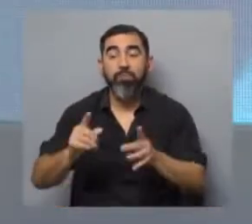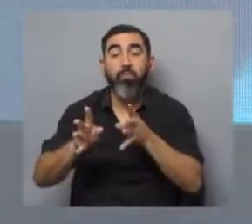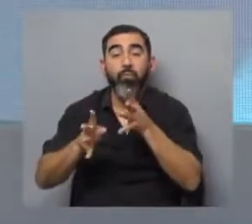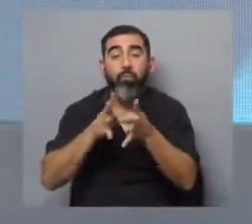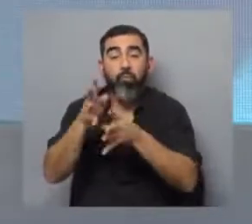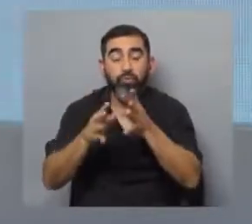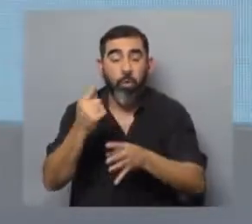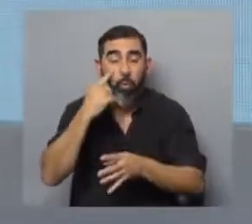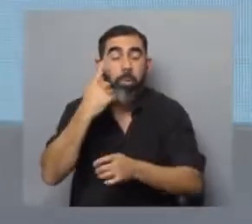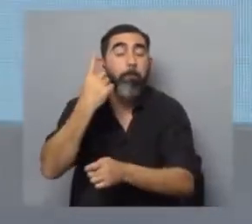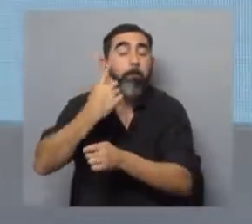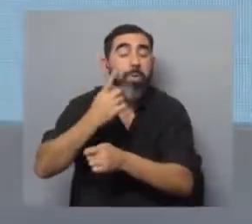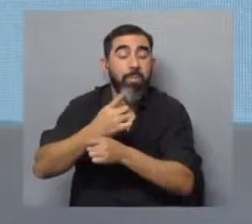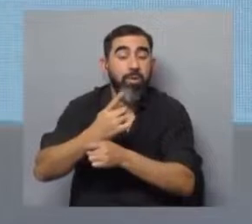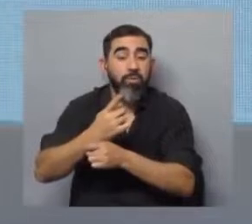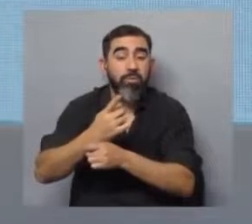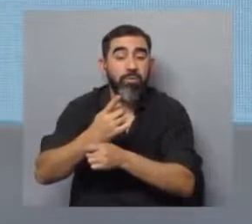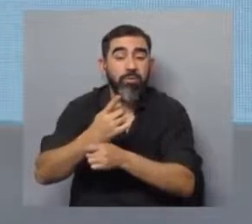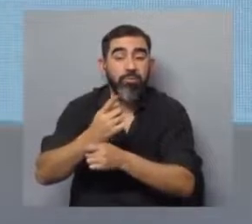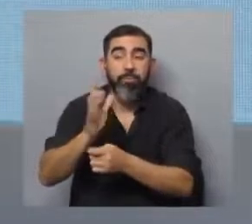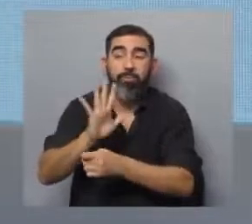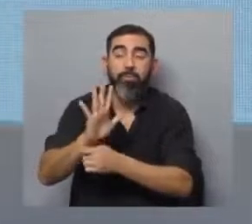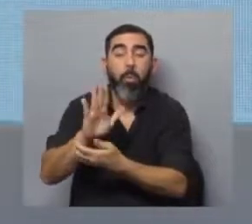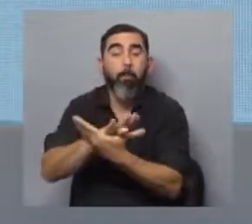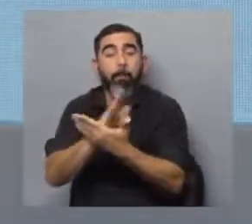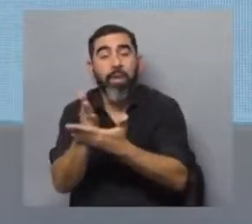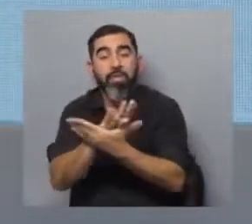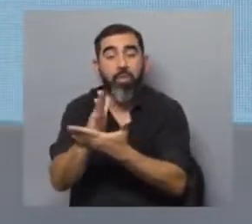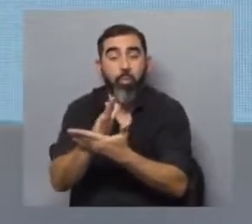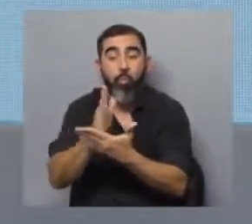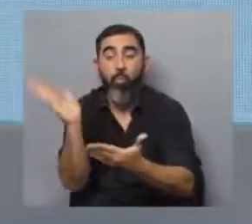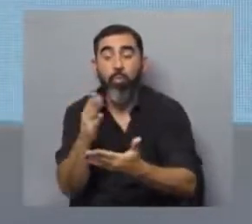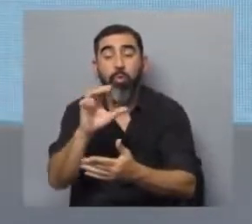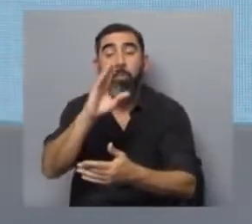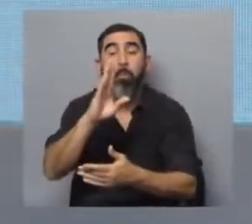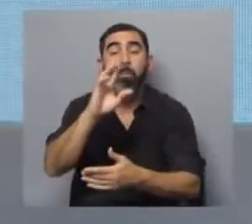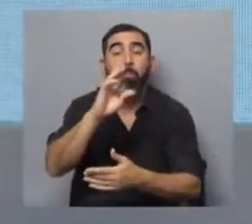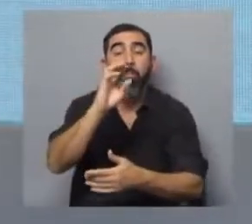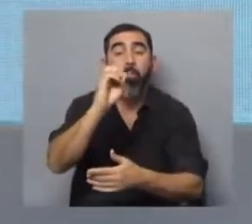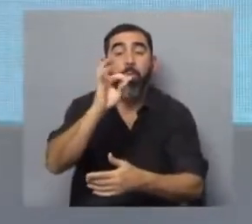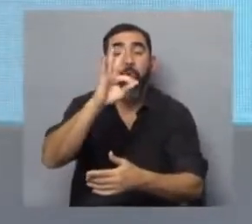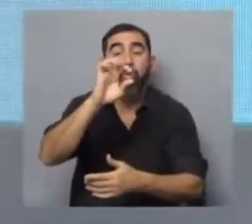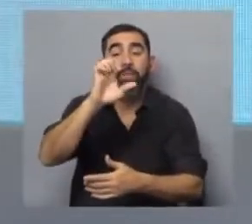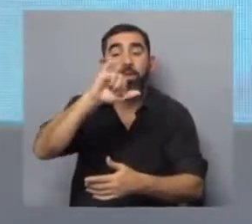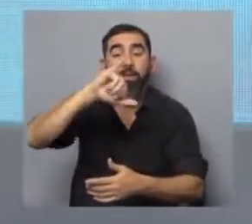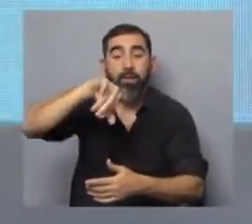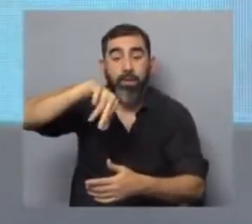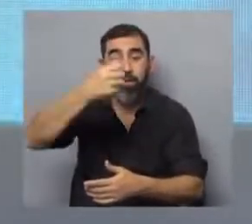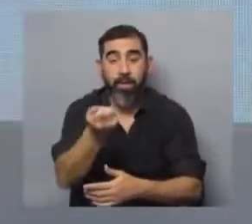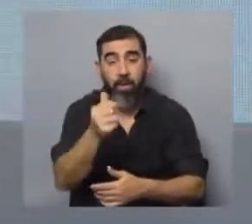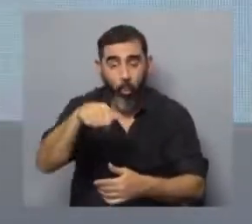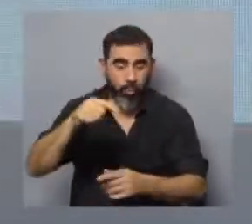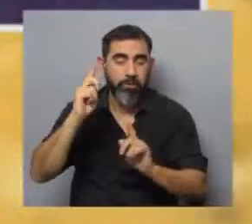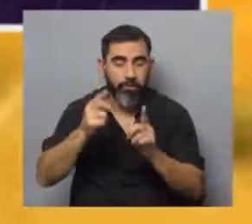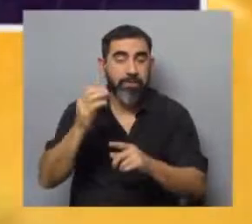se le conoció primero, que era aquella de ser el intermediario en la fabricación de proteínas, como decíamos, hoy en día sabemos